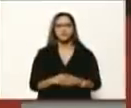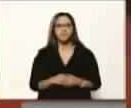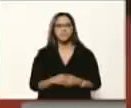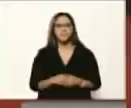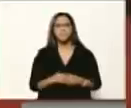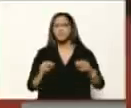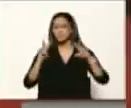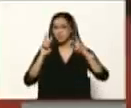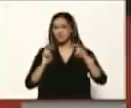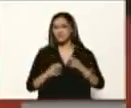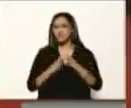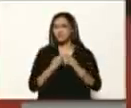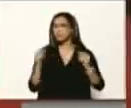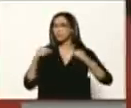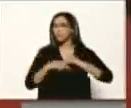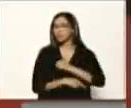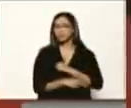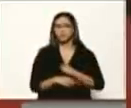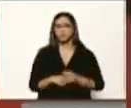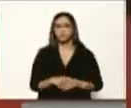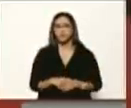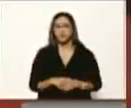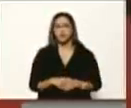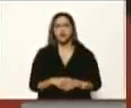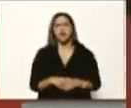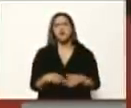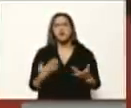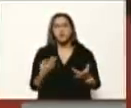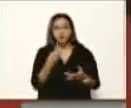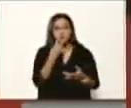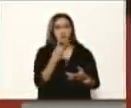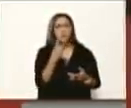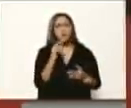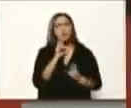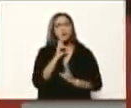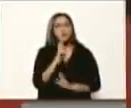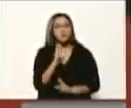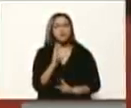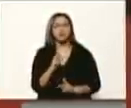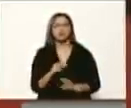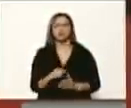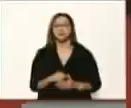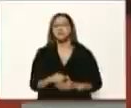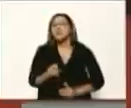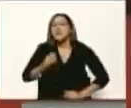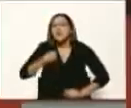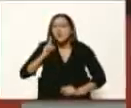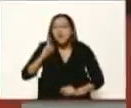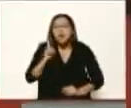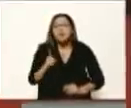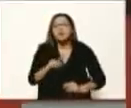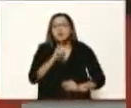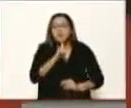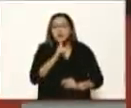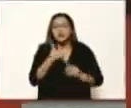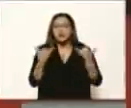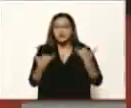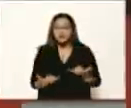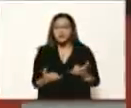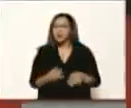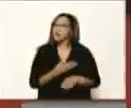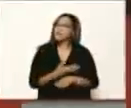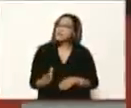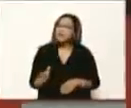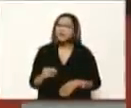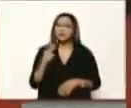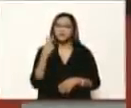Una revisión a fondo de todo. Cuando vemos un resultado que nos parece... Yo debo informar que ya han sido destituidos dos jefes de